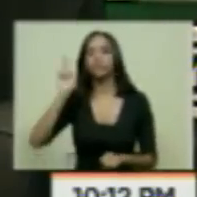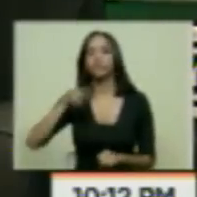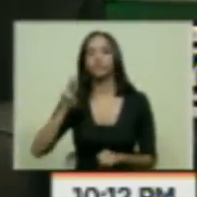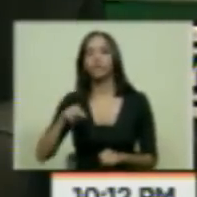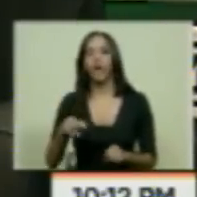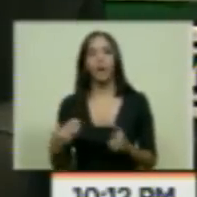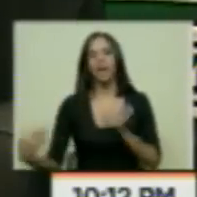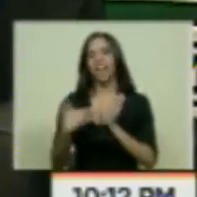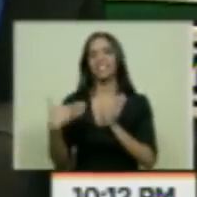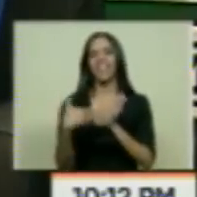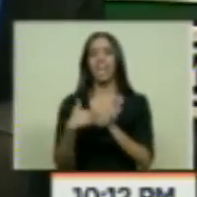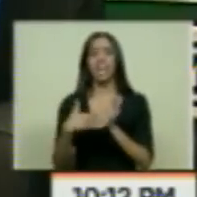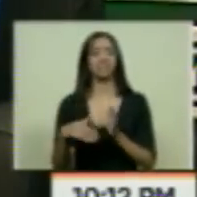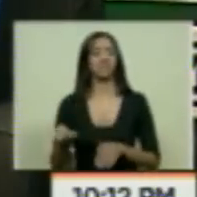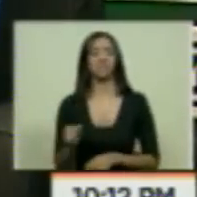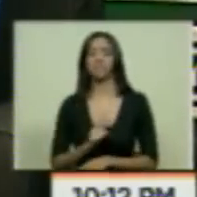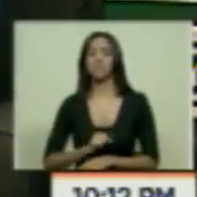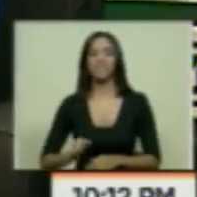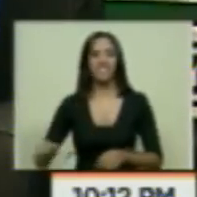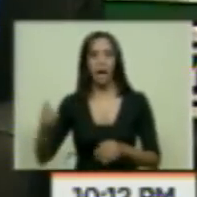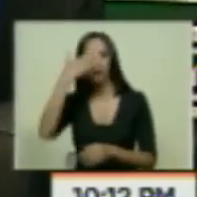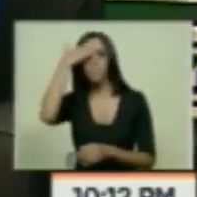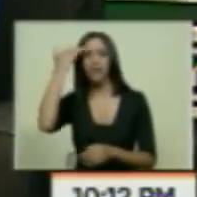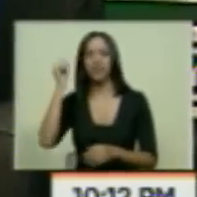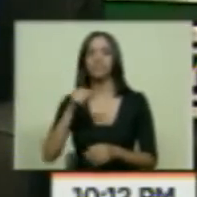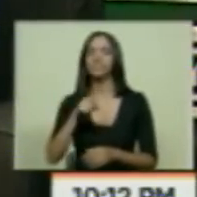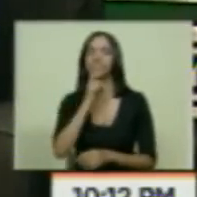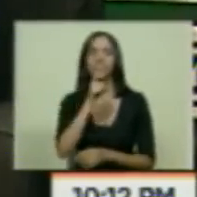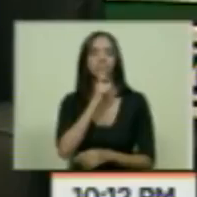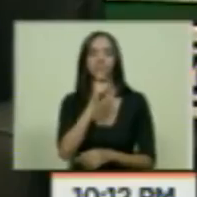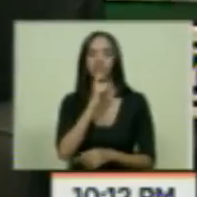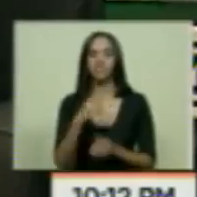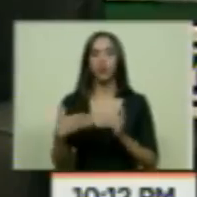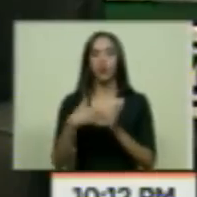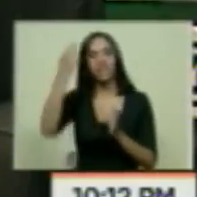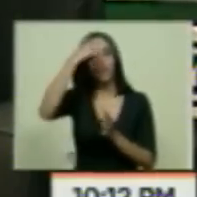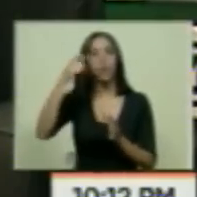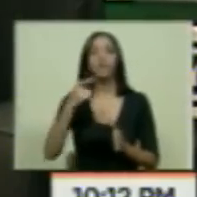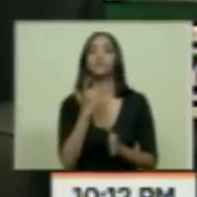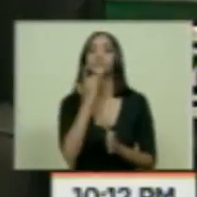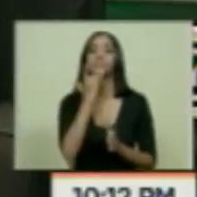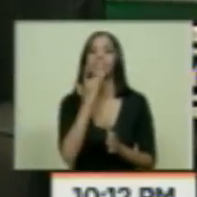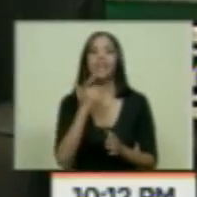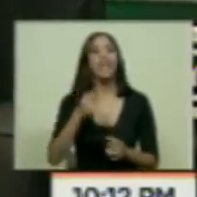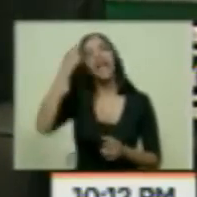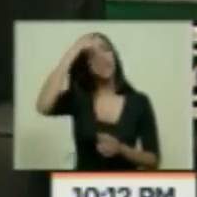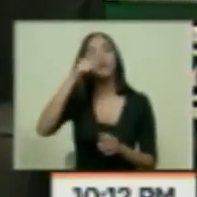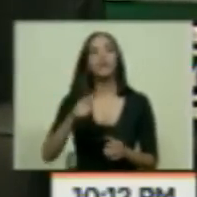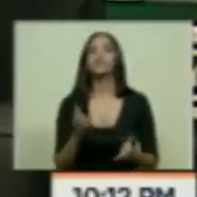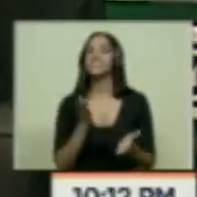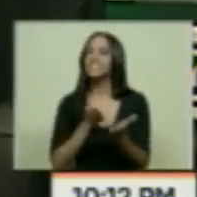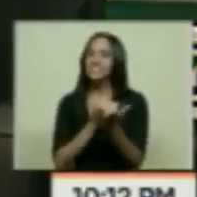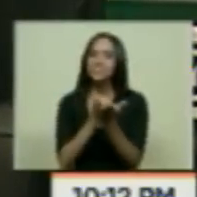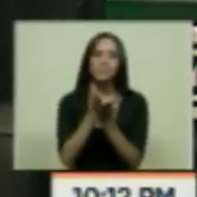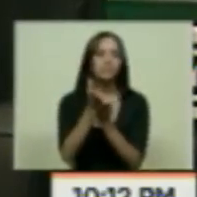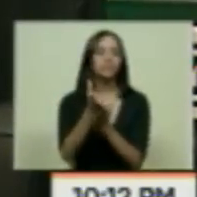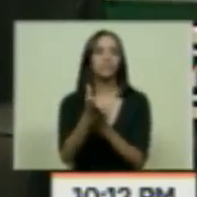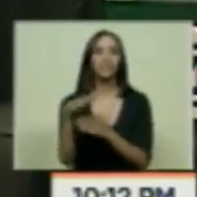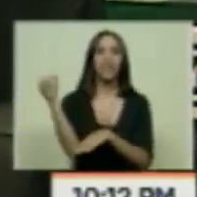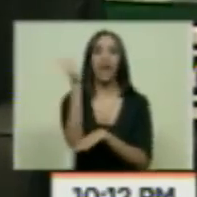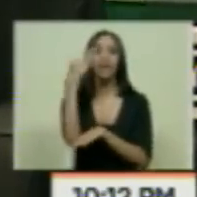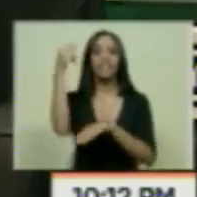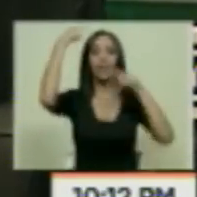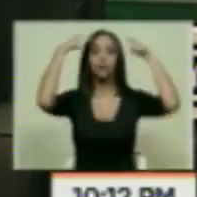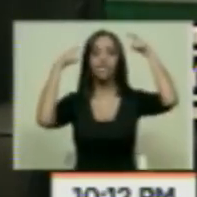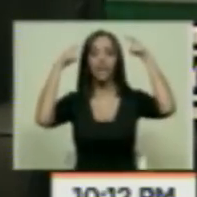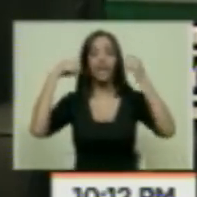ataques que den, por más acciones cuentas en contra del pueblo venezolano y su dignidad. El pueblo sigue reivindicando la bandera de Hugo Chávez,